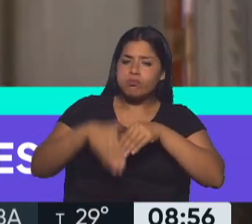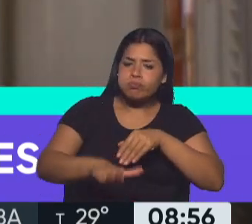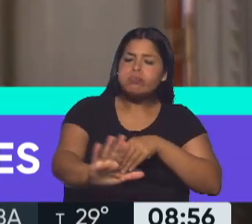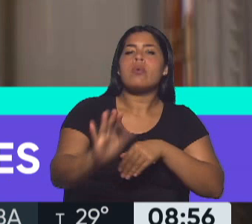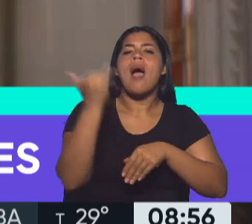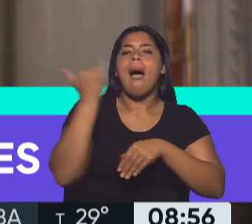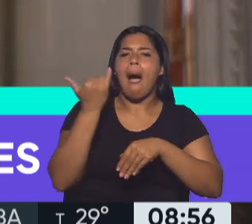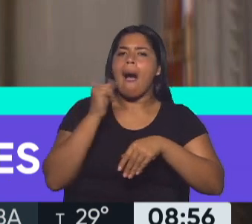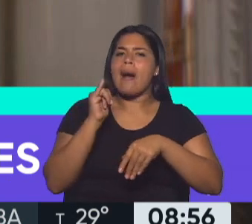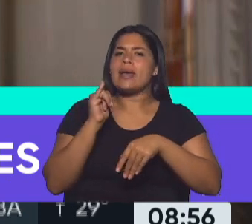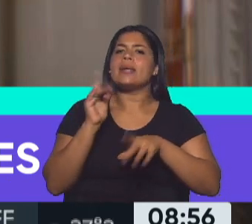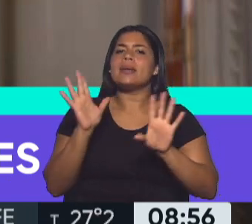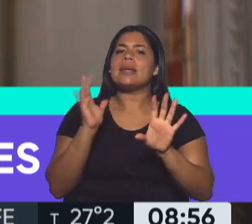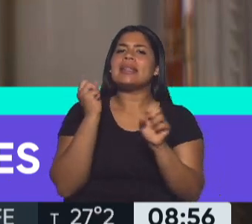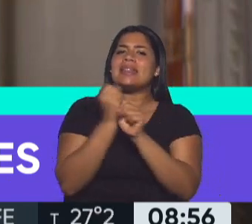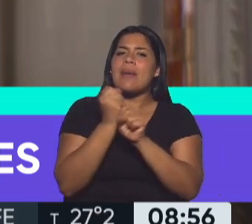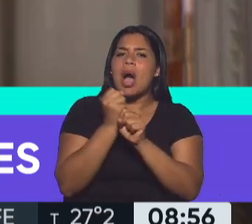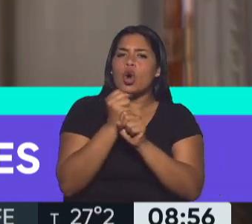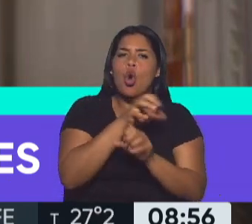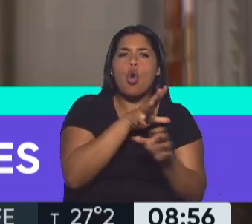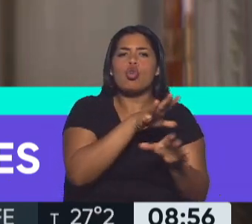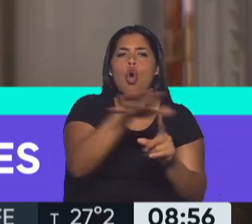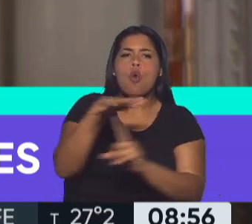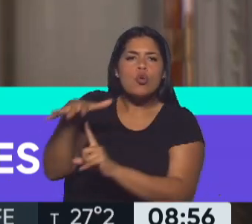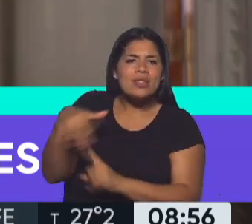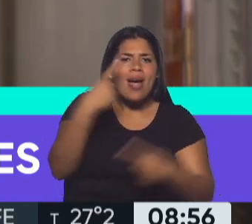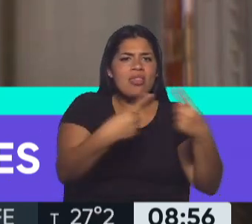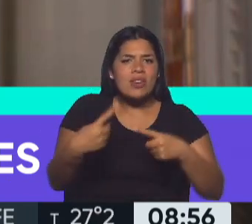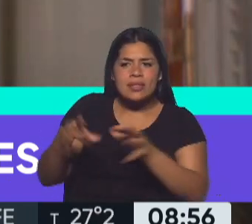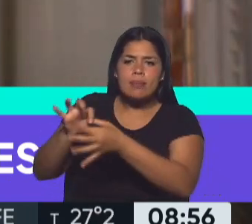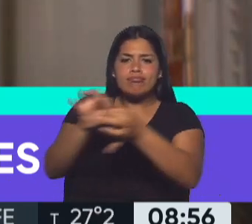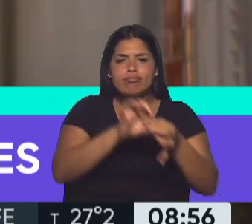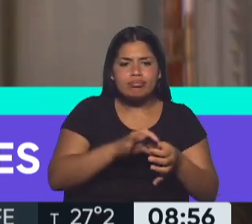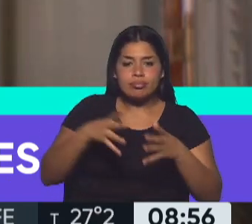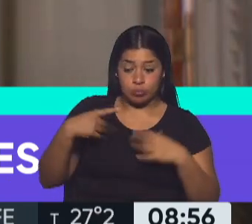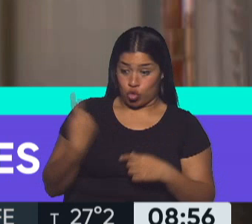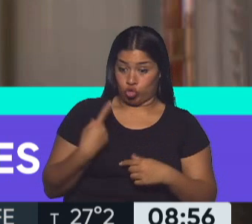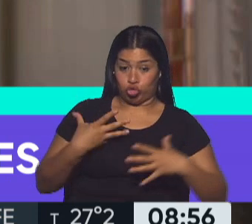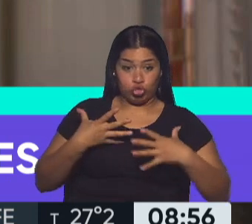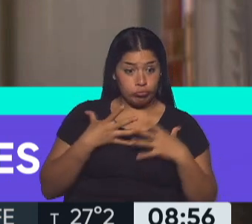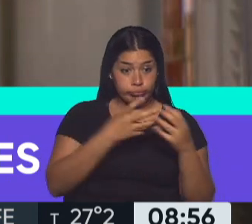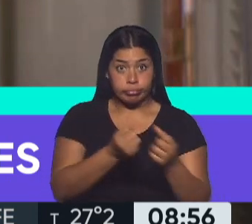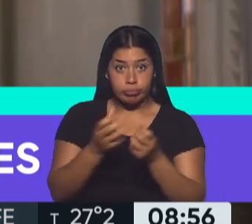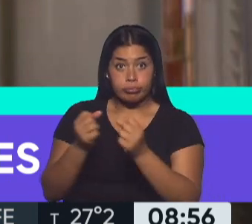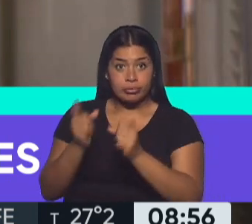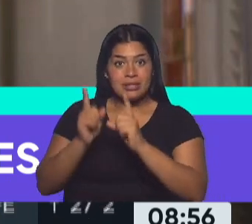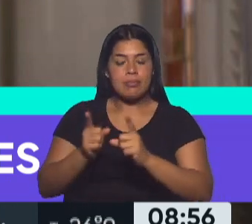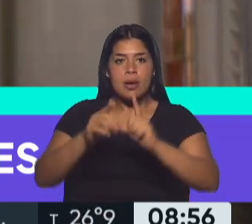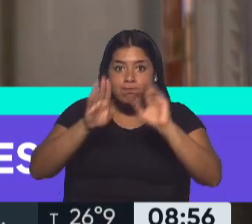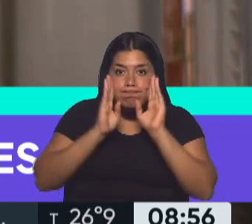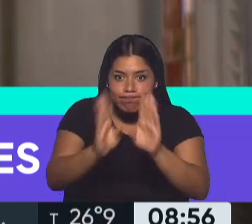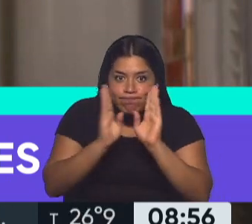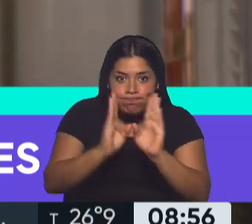cerca de las comunidades y de poner en el centro de nuestras obsesiones, diría,